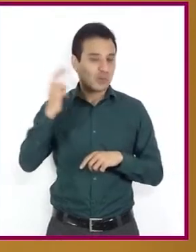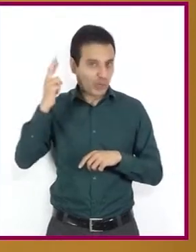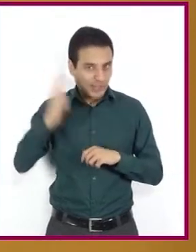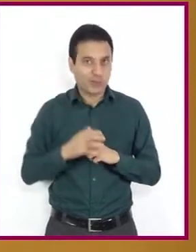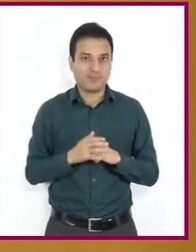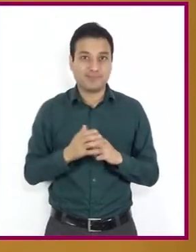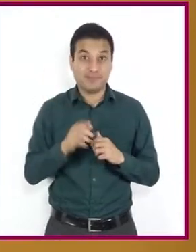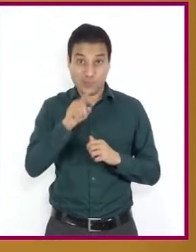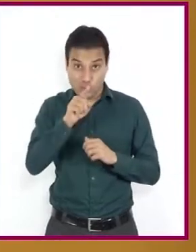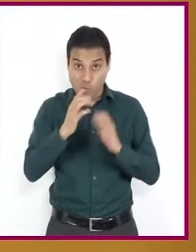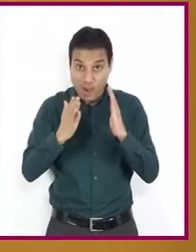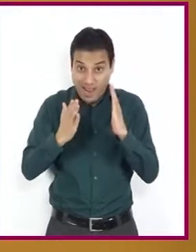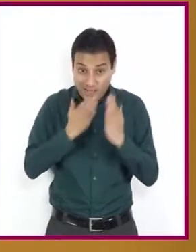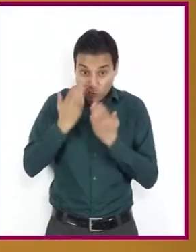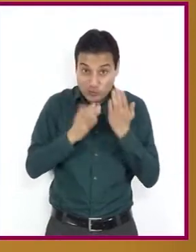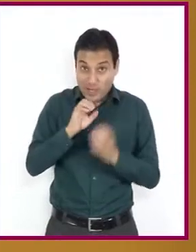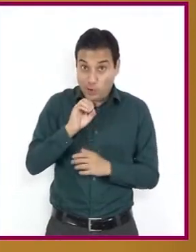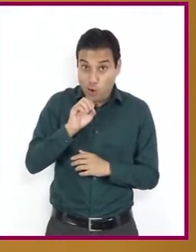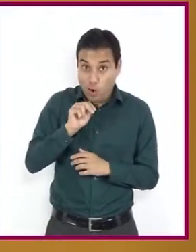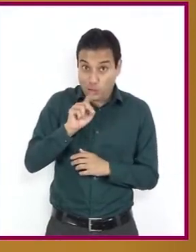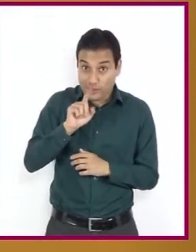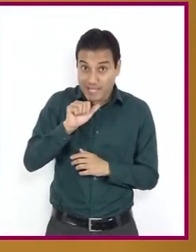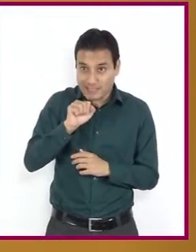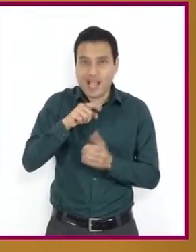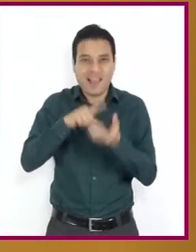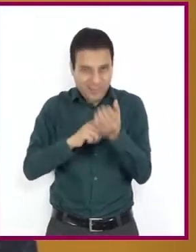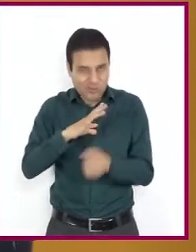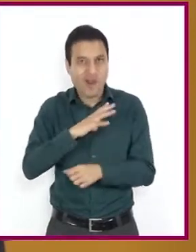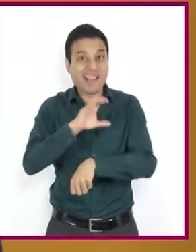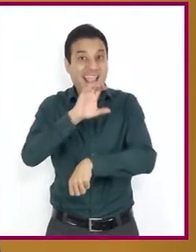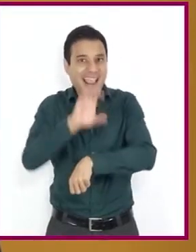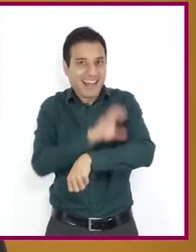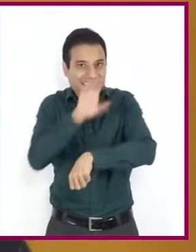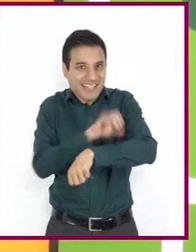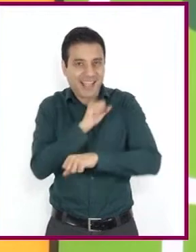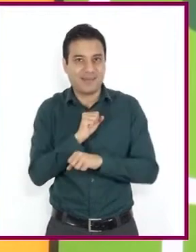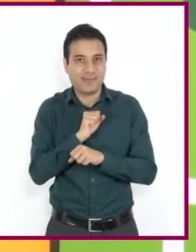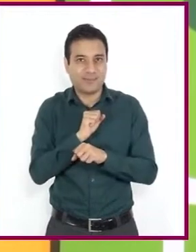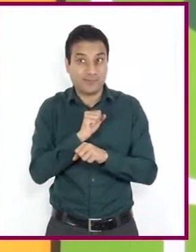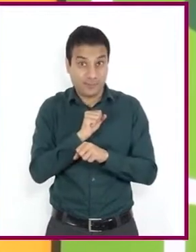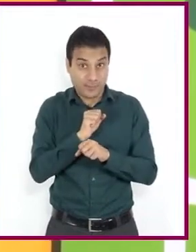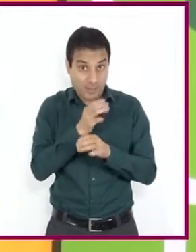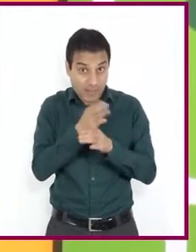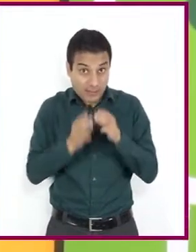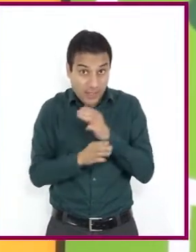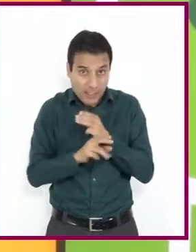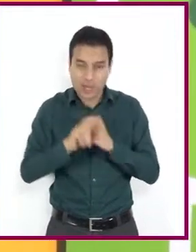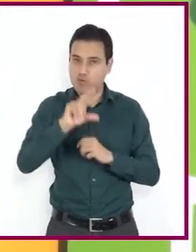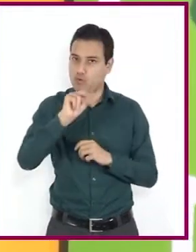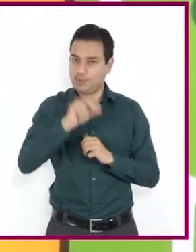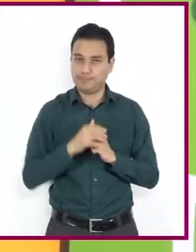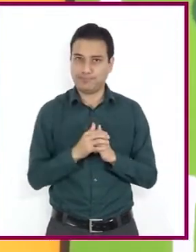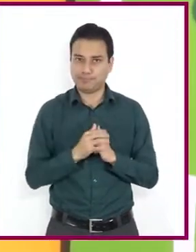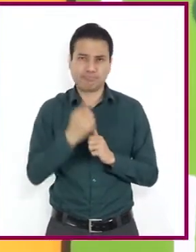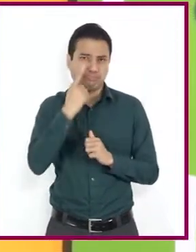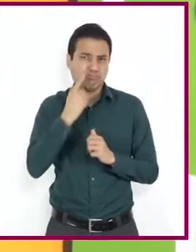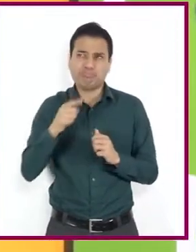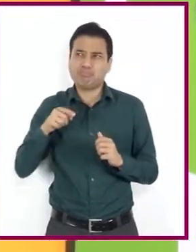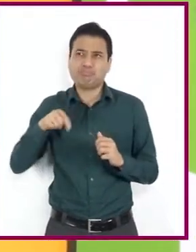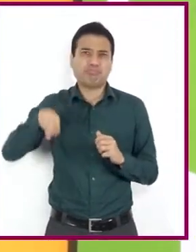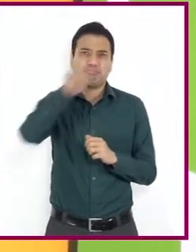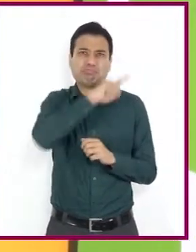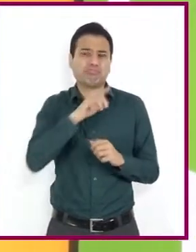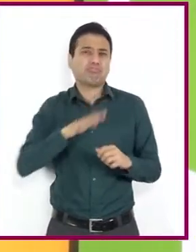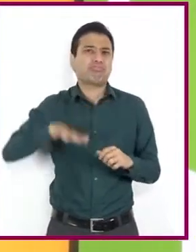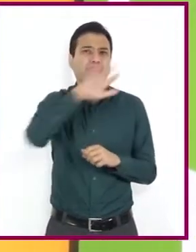es importante recordar que transfieren energía, mas no materia. Hay muchas ondas que nos rodean en la vida